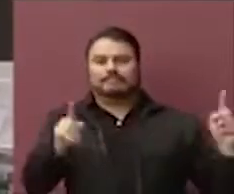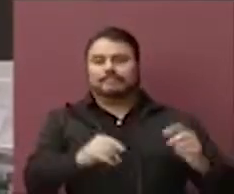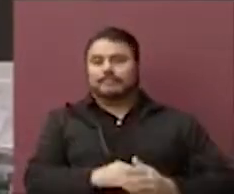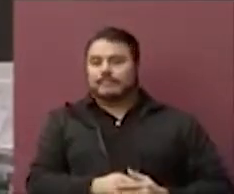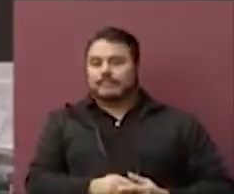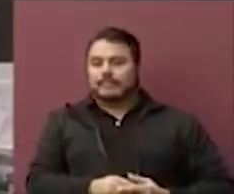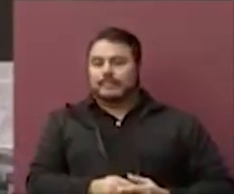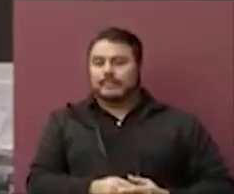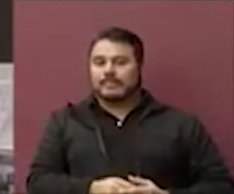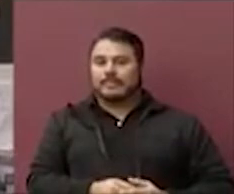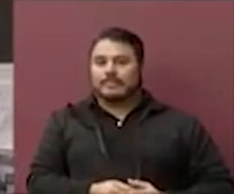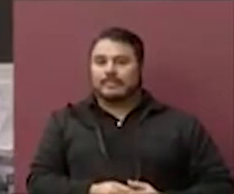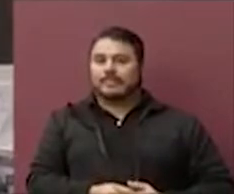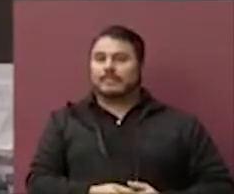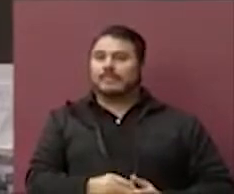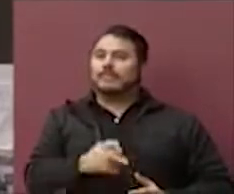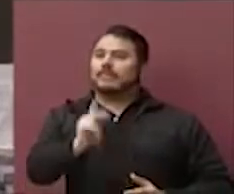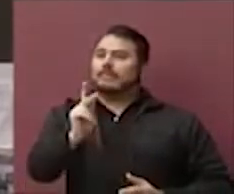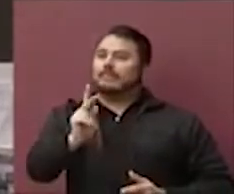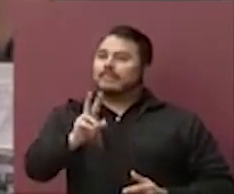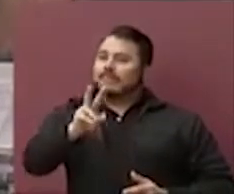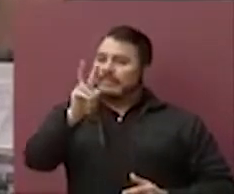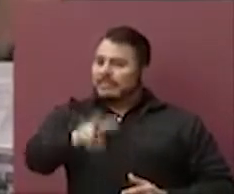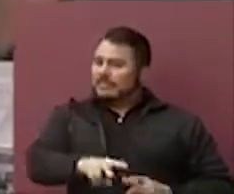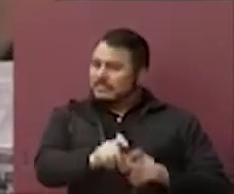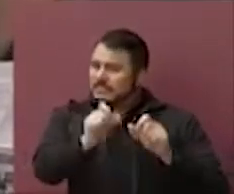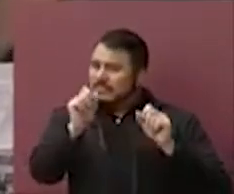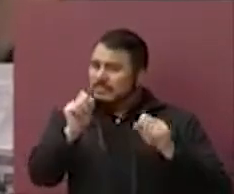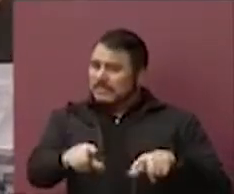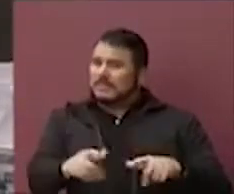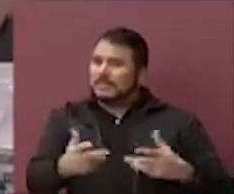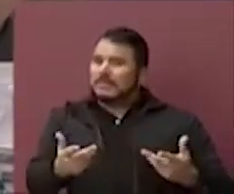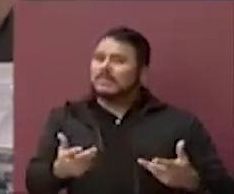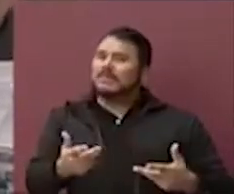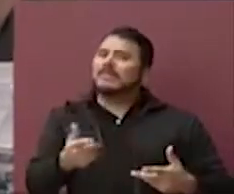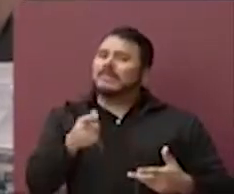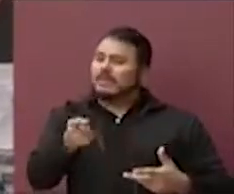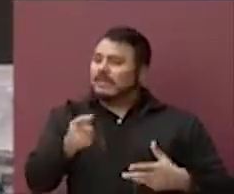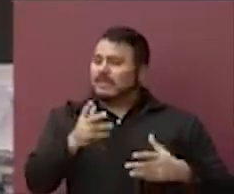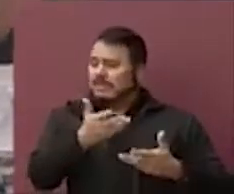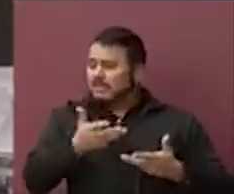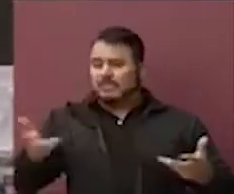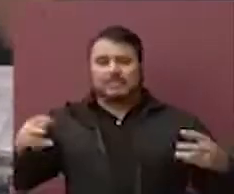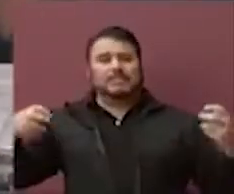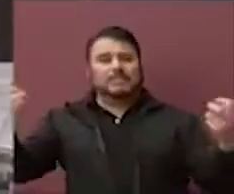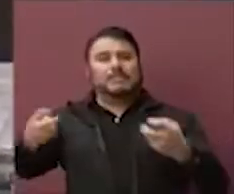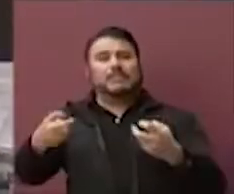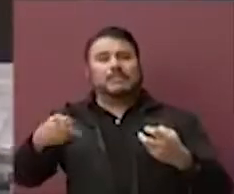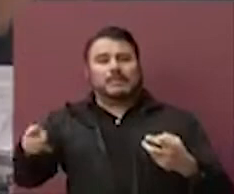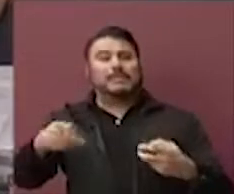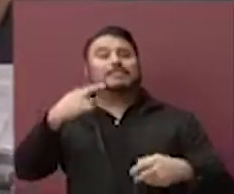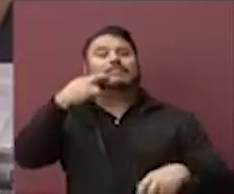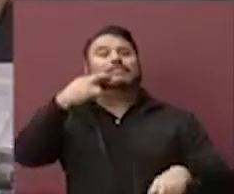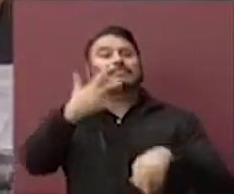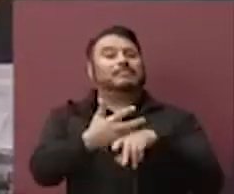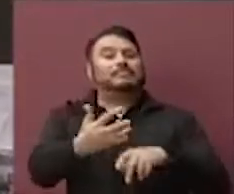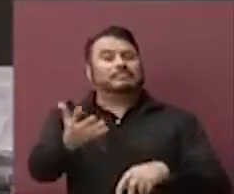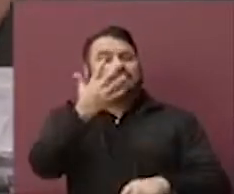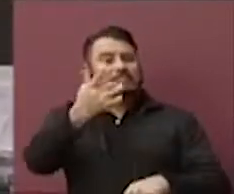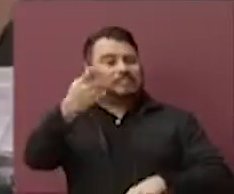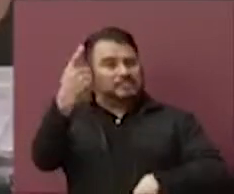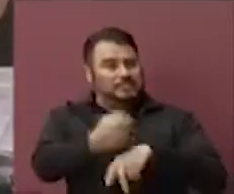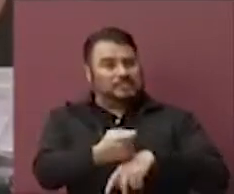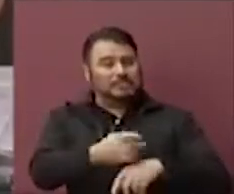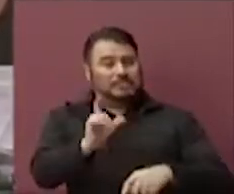esencia, pero también este cuerpo son los primeros respondientes en